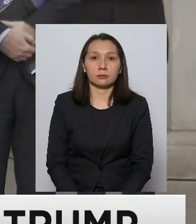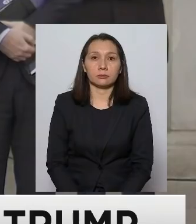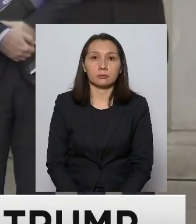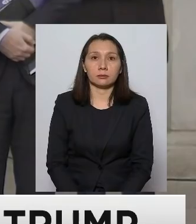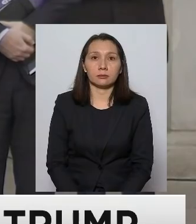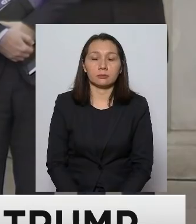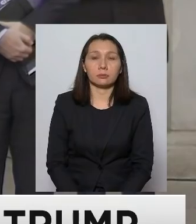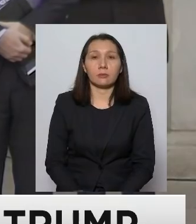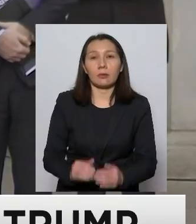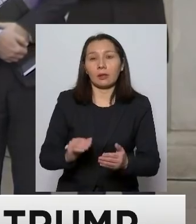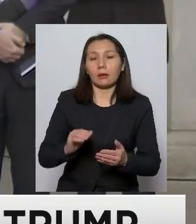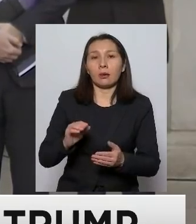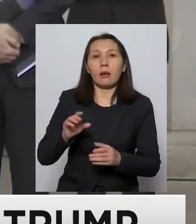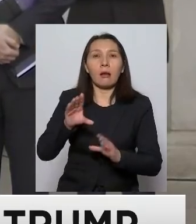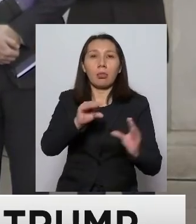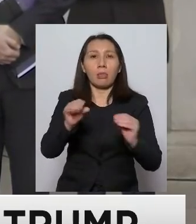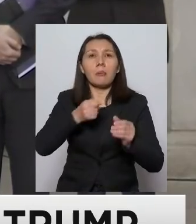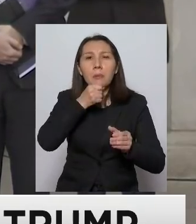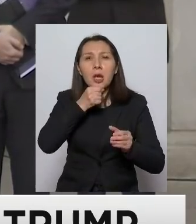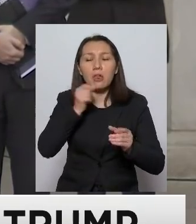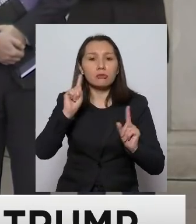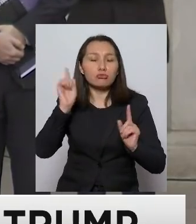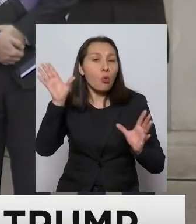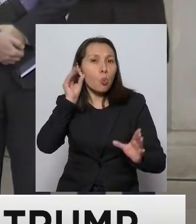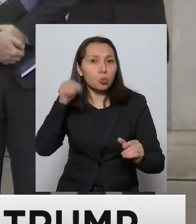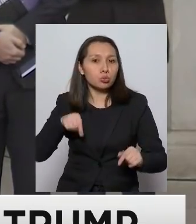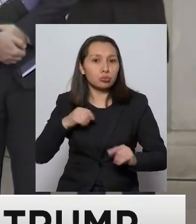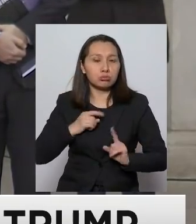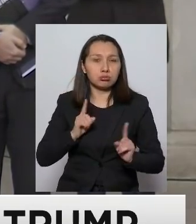Oiga, ¿se hablan todos al mismo tiempo?